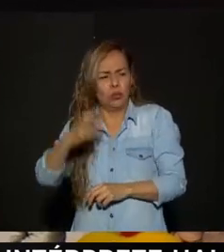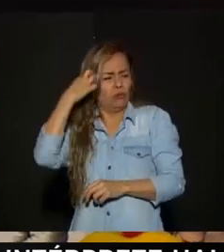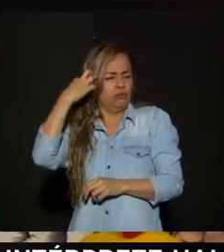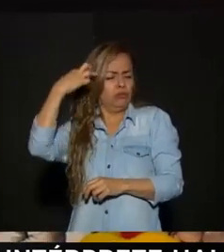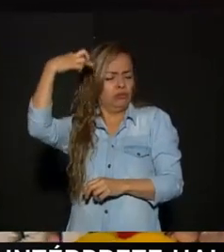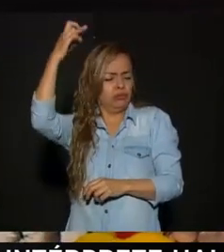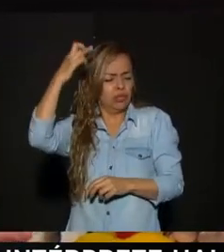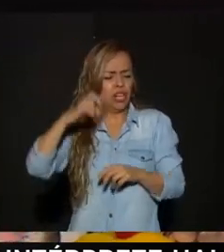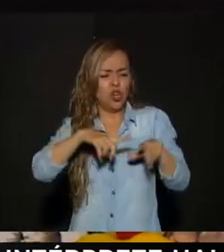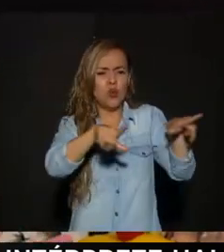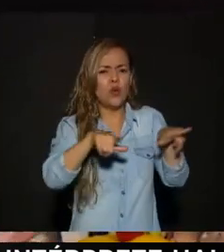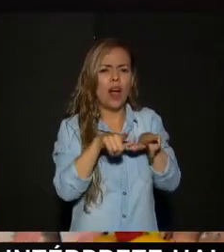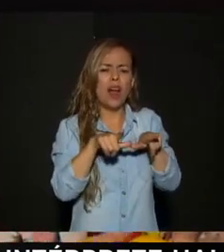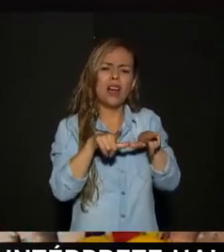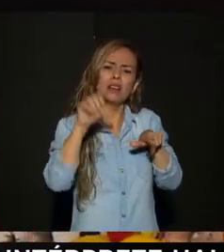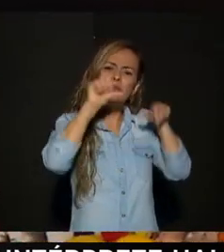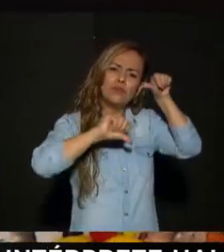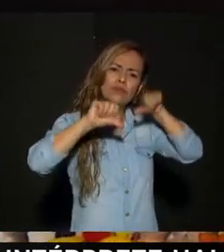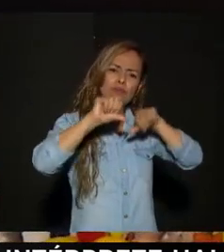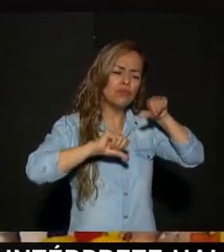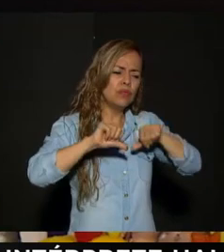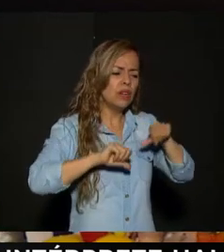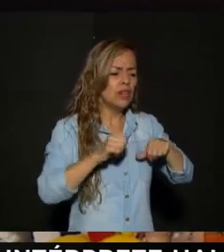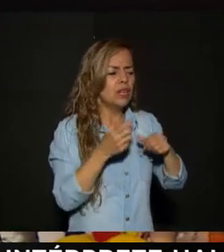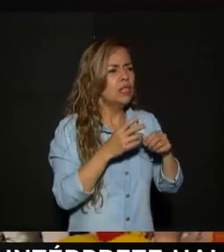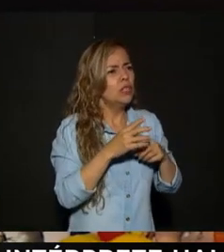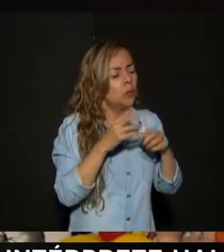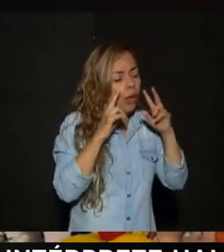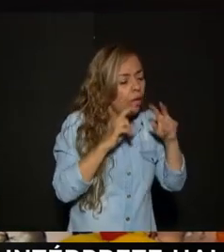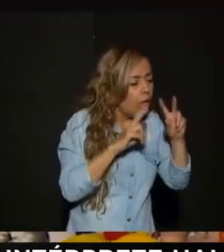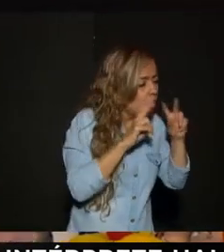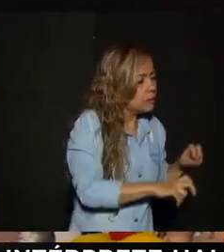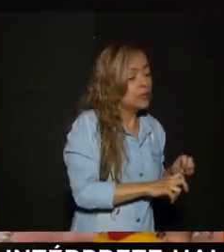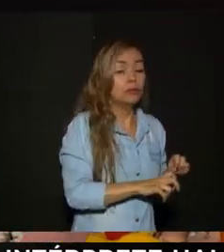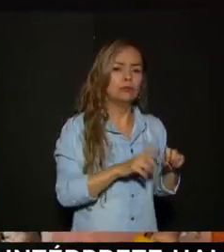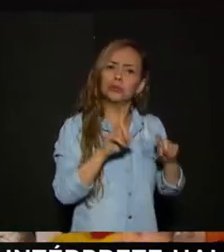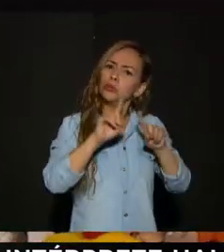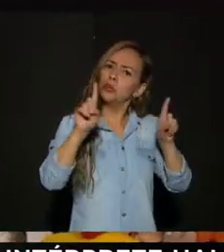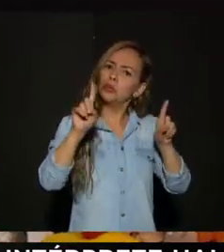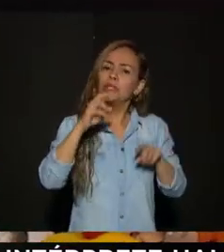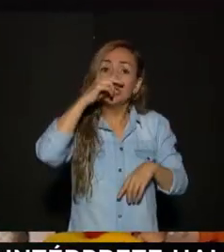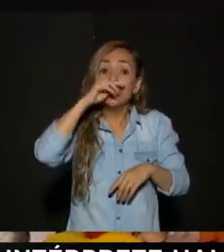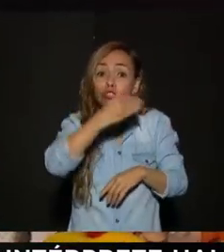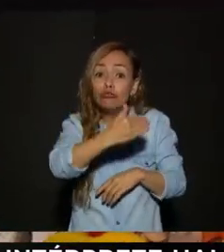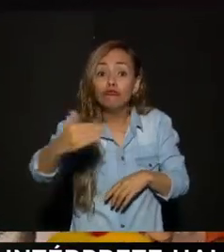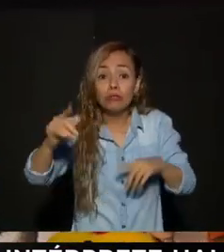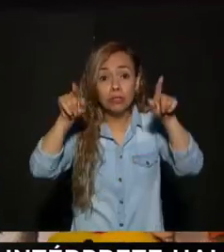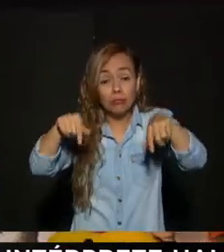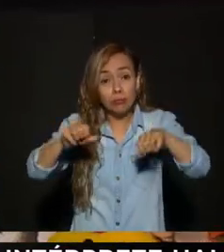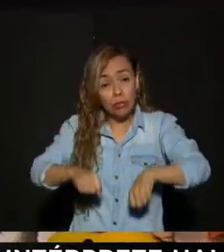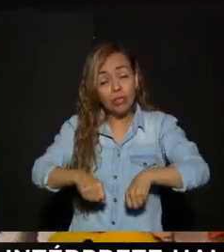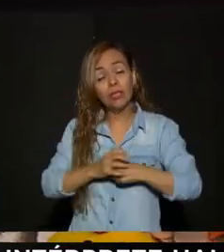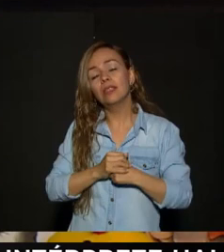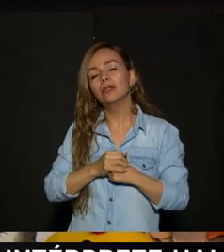que están metidas en un laboratorio realizando experiencias, pero ¿qué más científico que un niño? Entonces, yo quiero saber por qué es tan